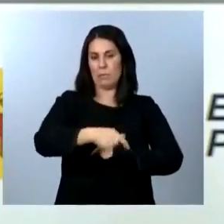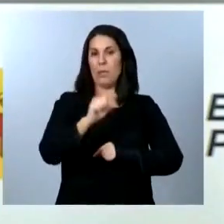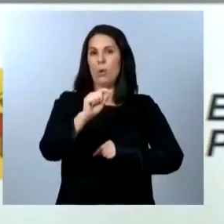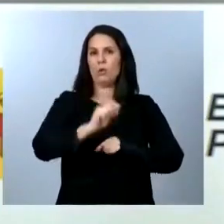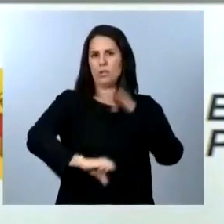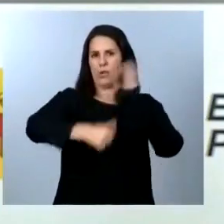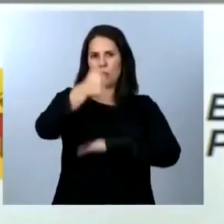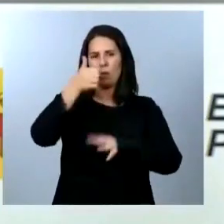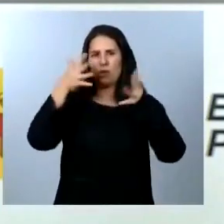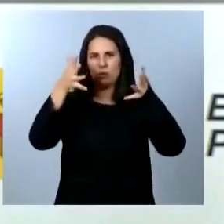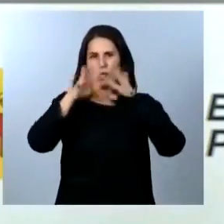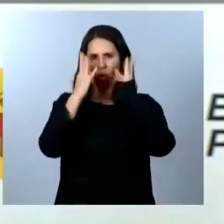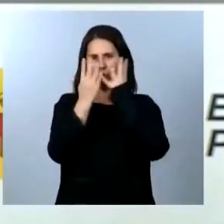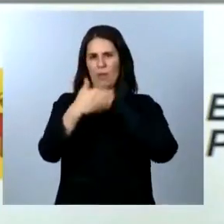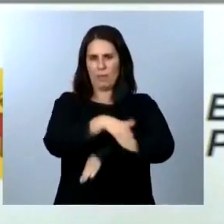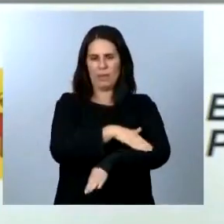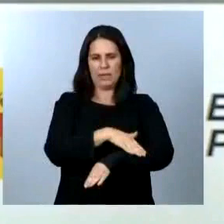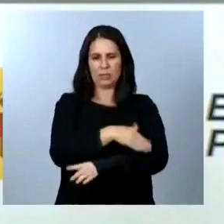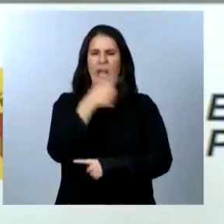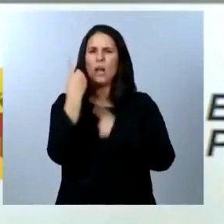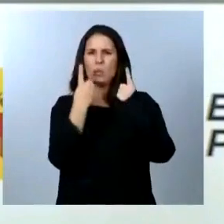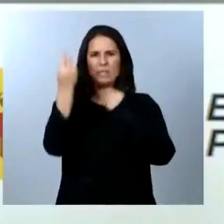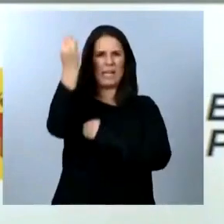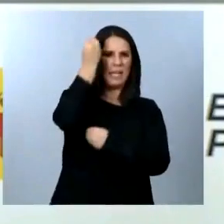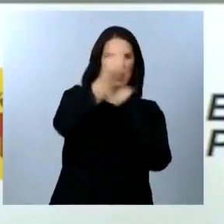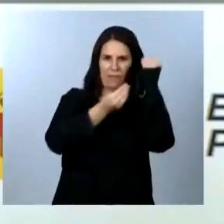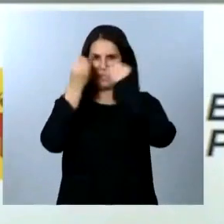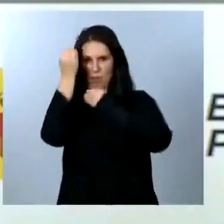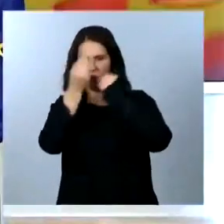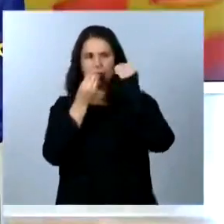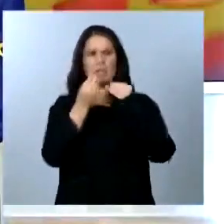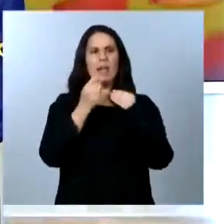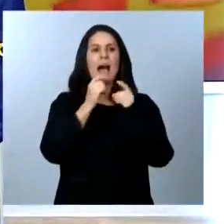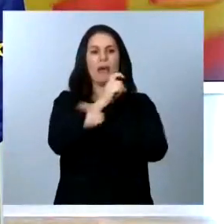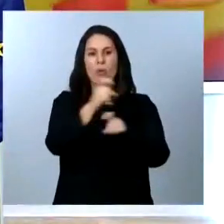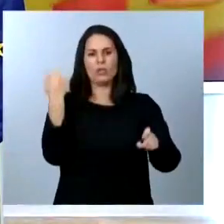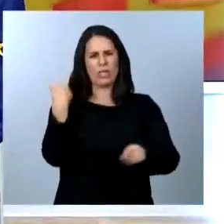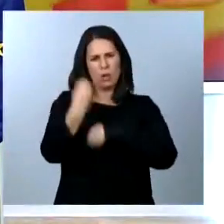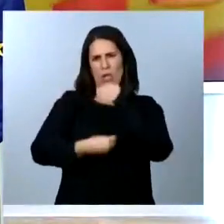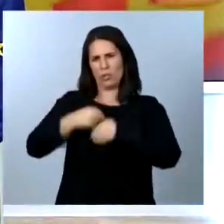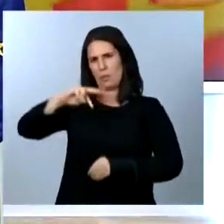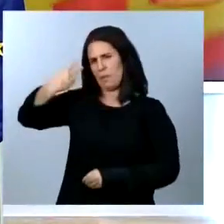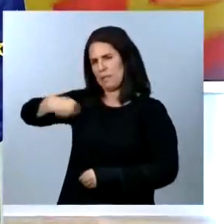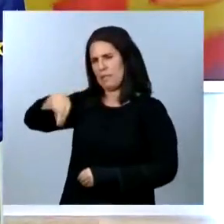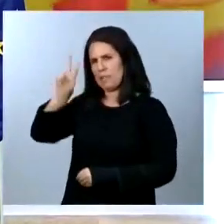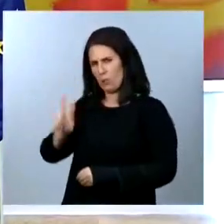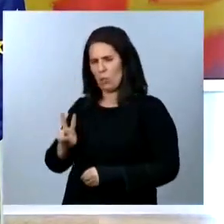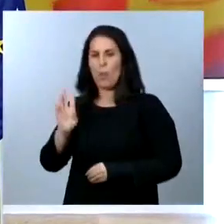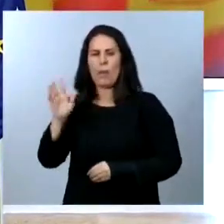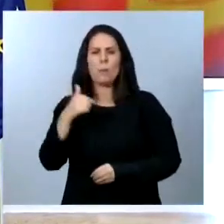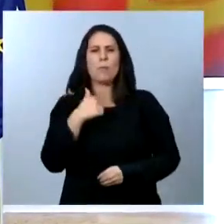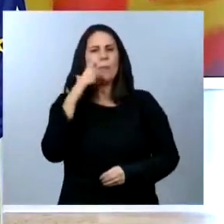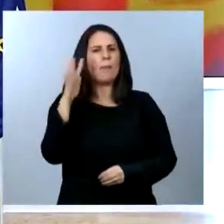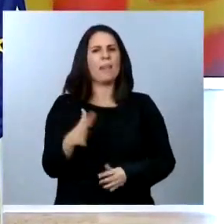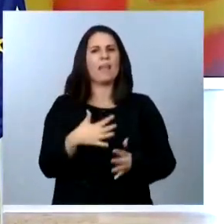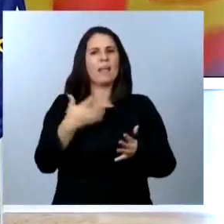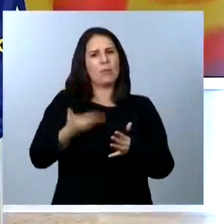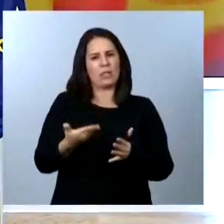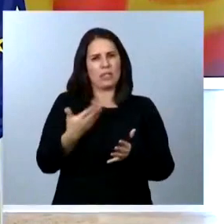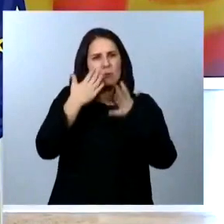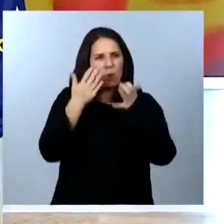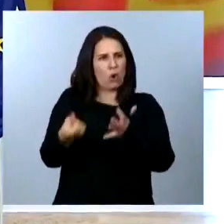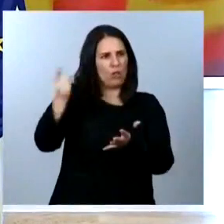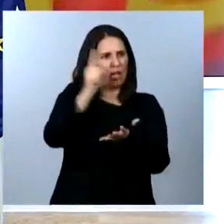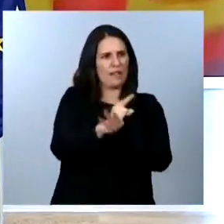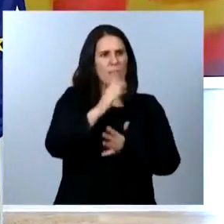Ministros. Algunas de las reflexiones y anuncios los ha hecho el vicepresidente segundo, pero me parece importante subrayarlos de nuevo, porque son de una enorme